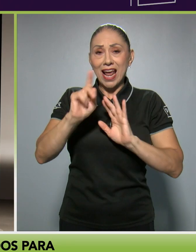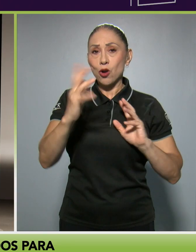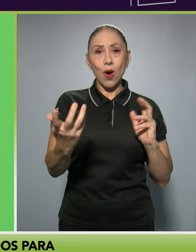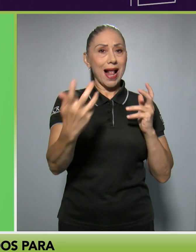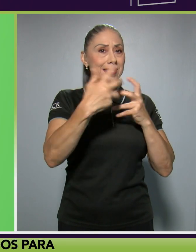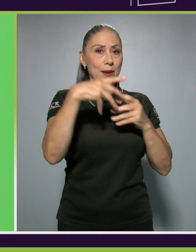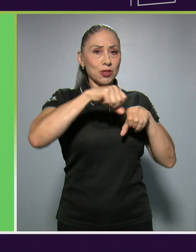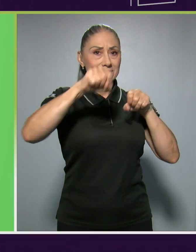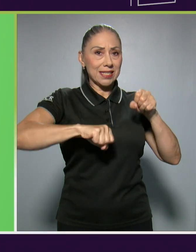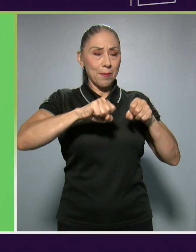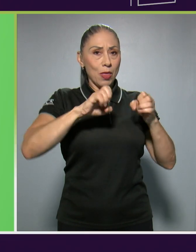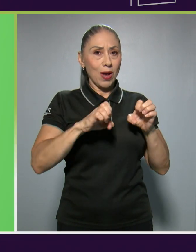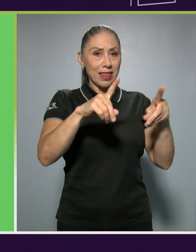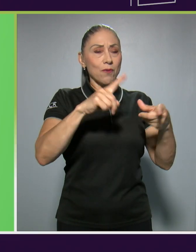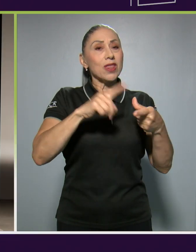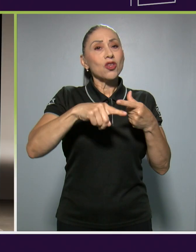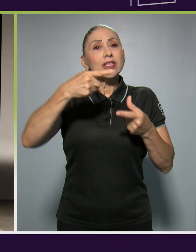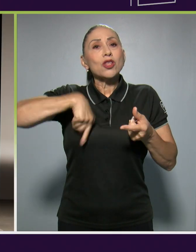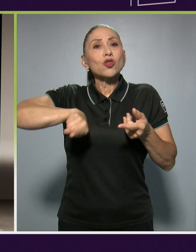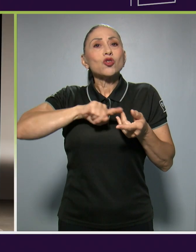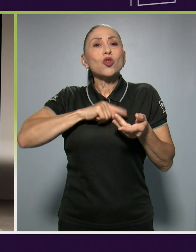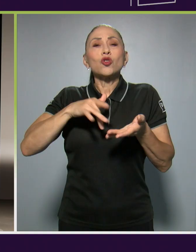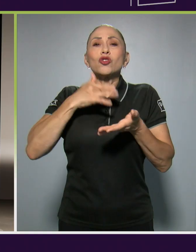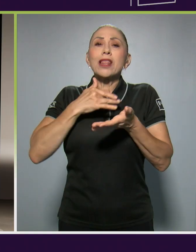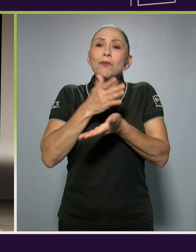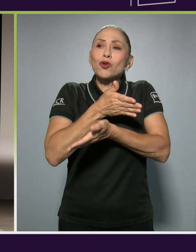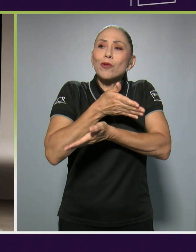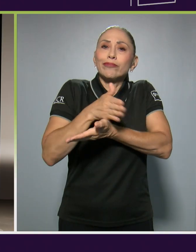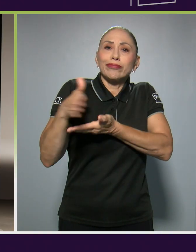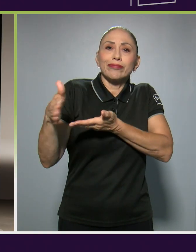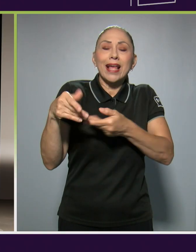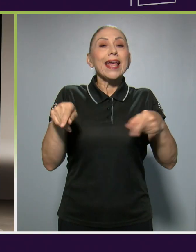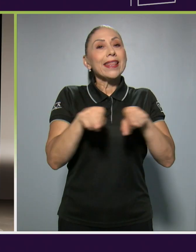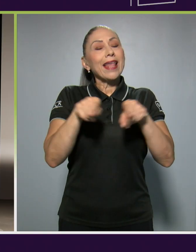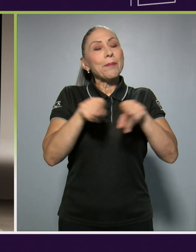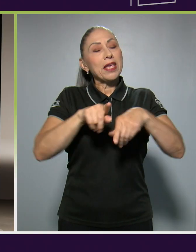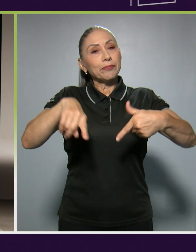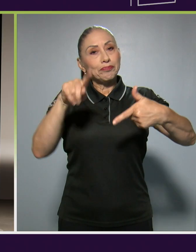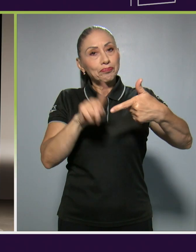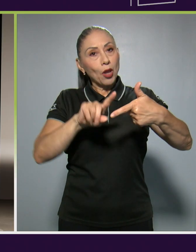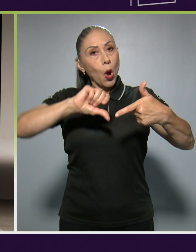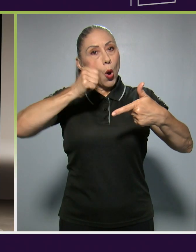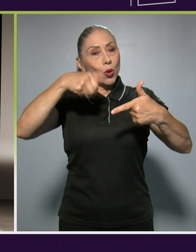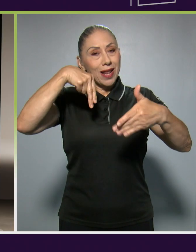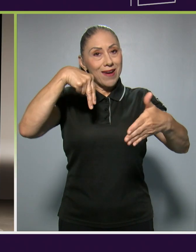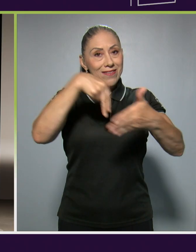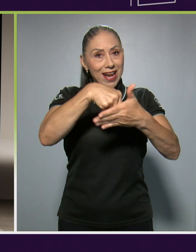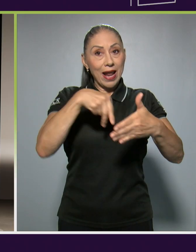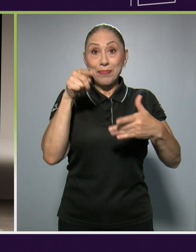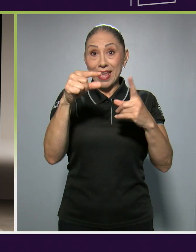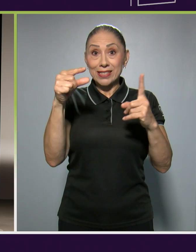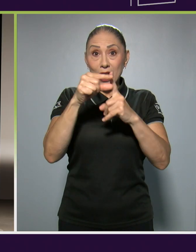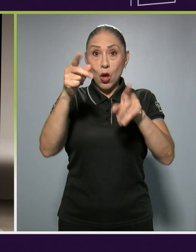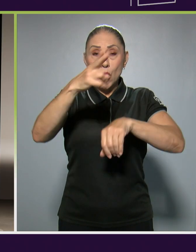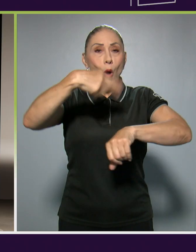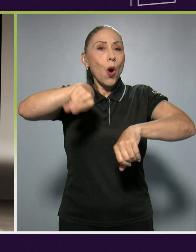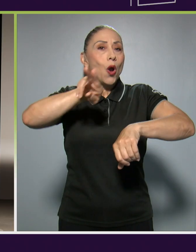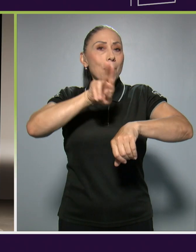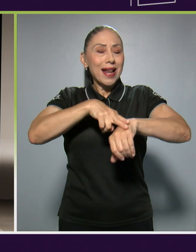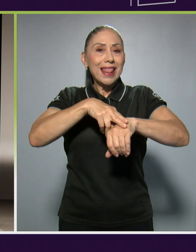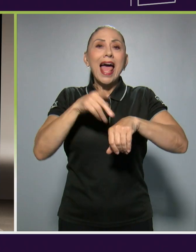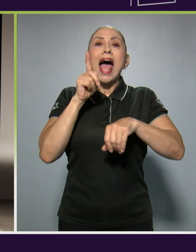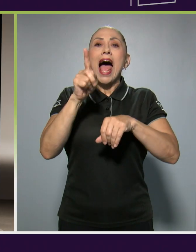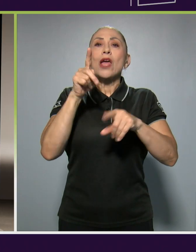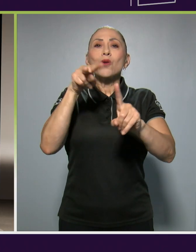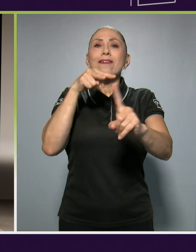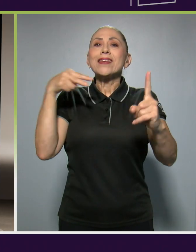excluirnos. También pues otra barrera sería que aunado a esta concepción de normalidad está la visión capacitista que hay en